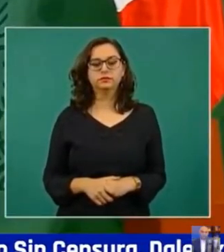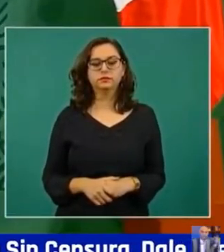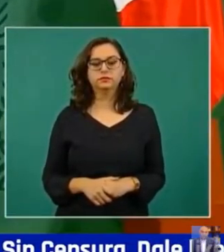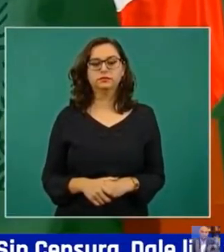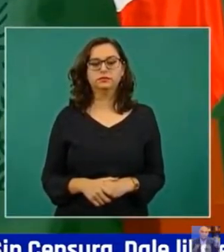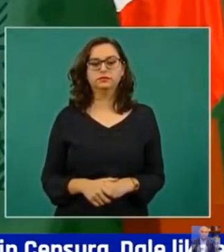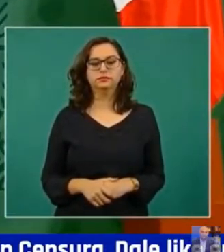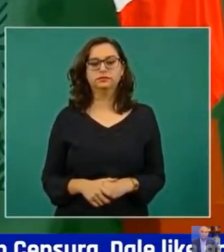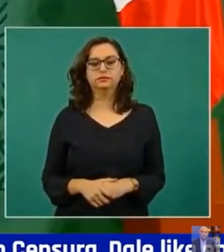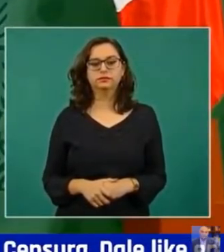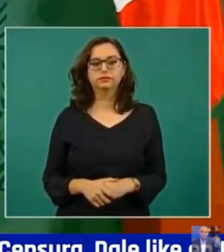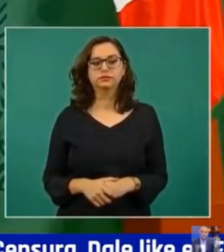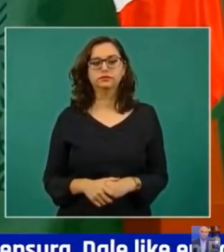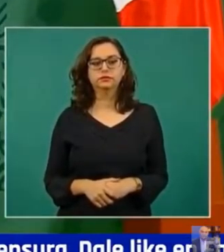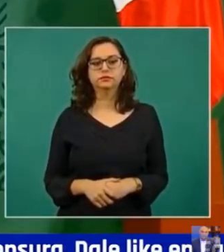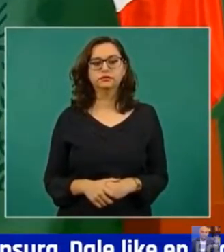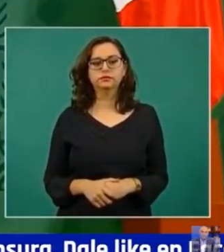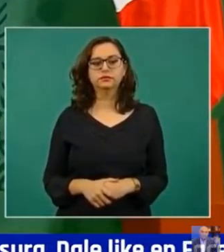así es, ¿verdad?